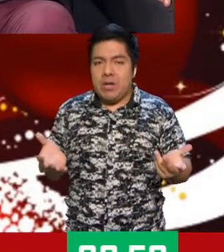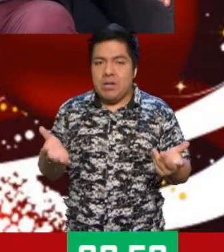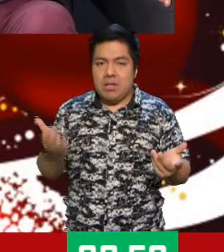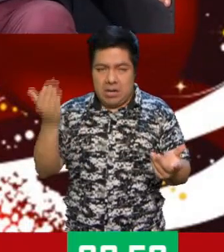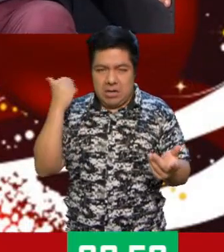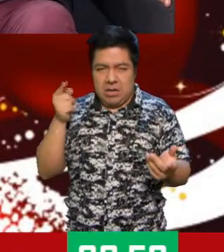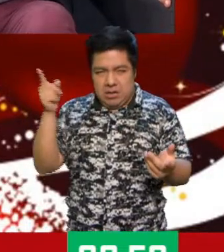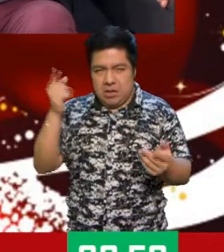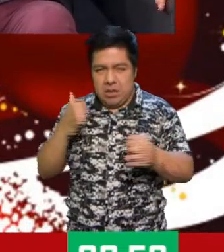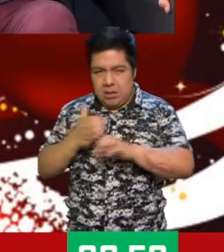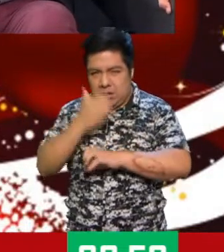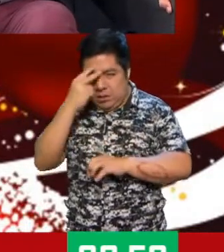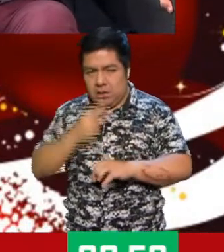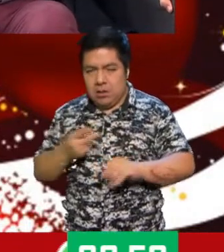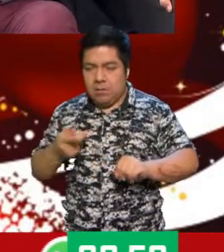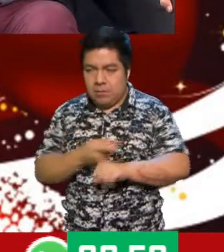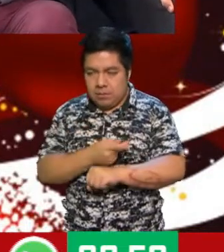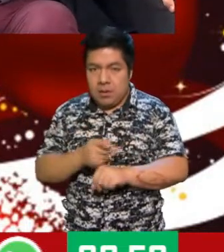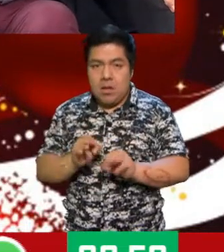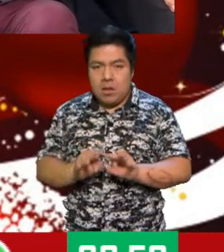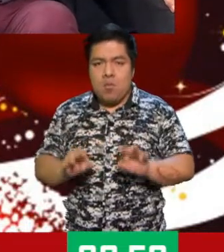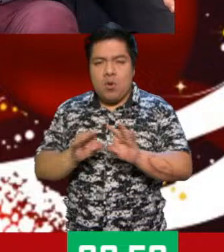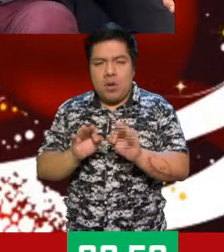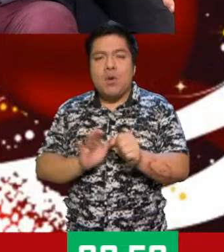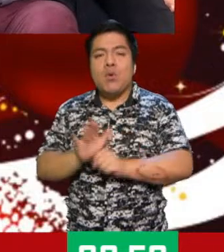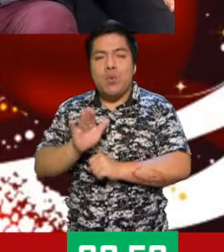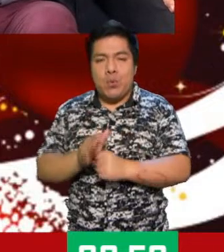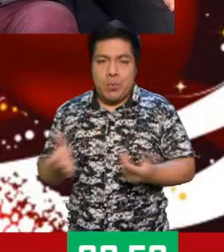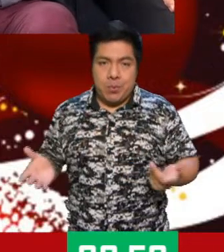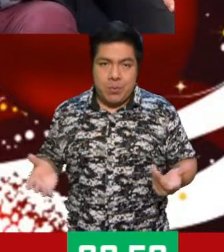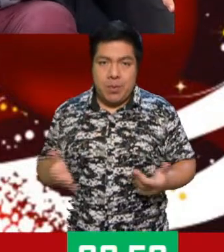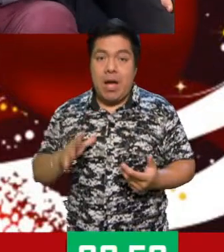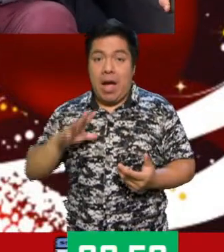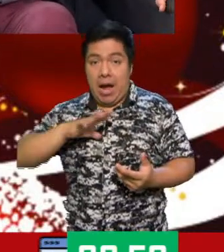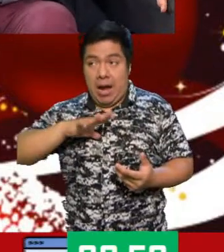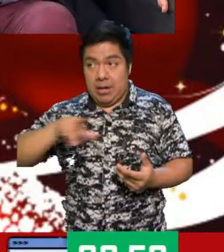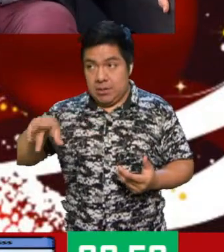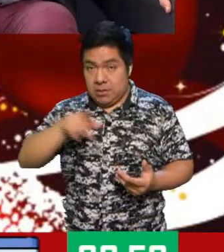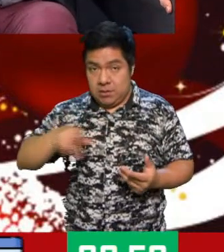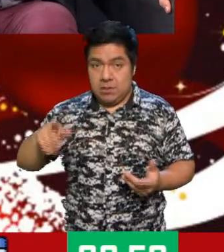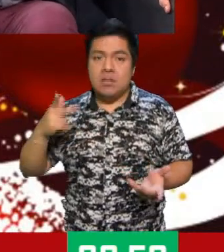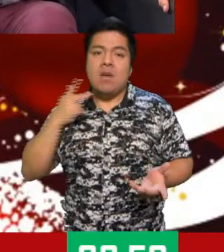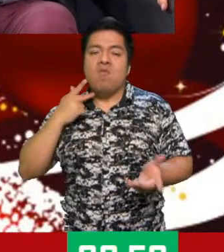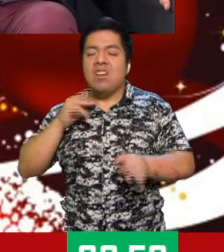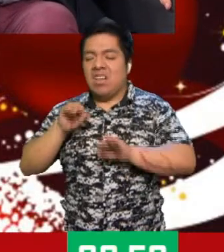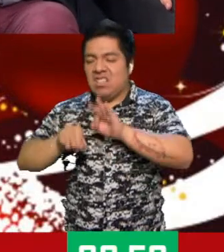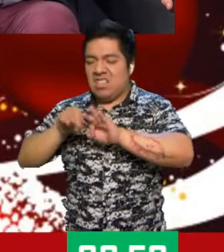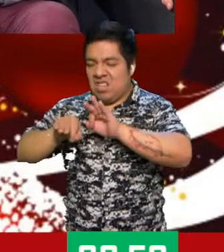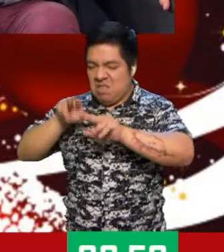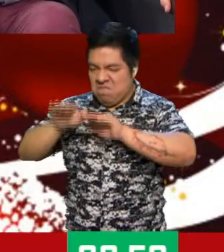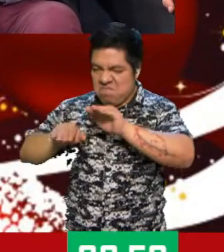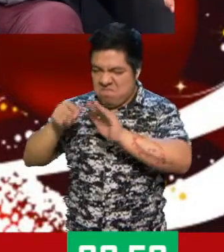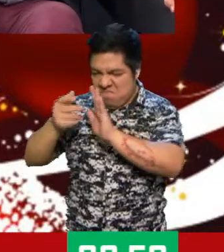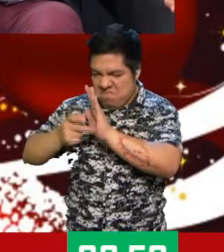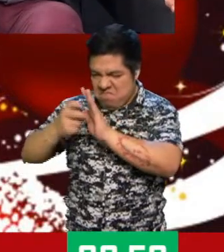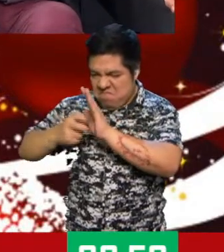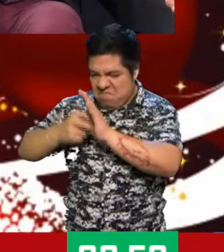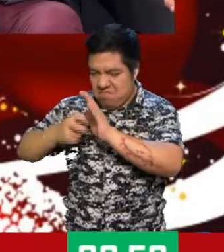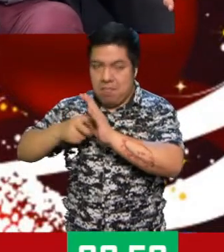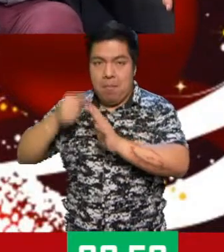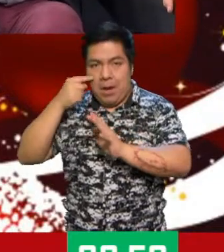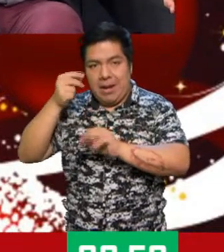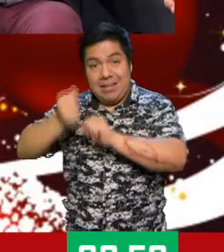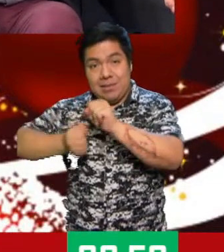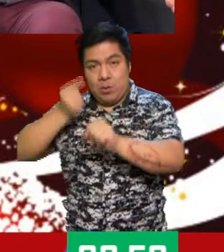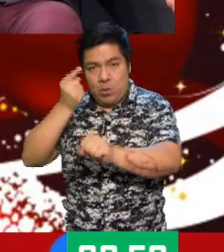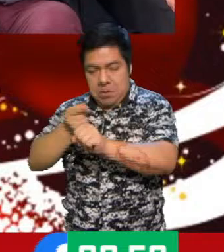en el Estado de México, ¿no? Que hay una política pública a seguir en términos de seguridad y que